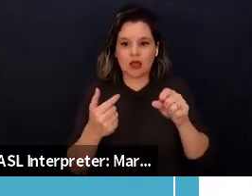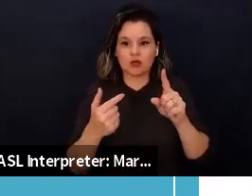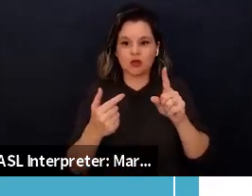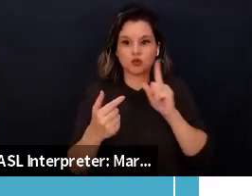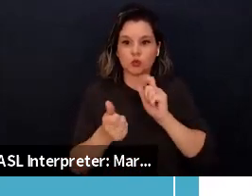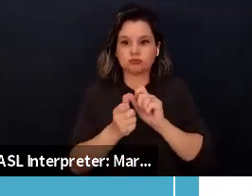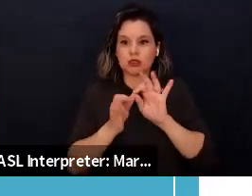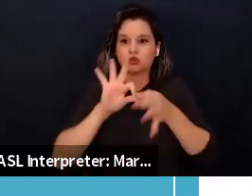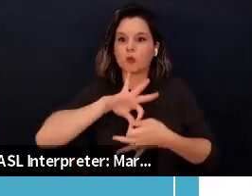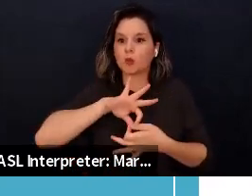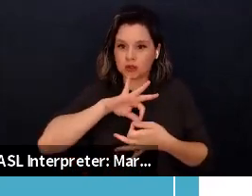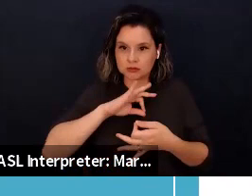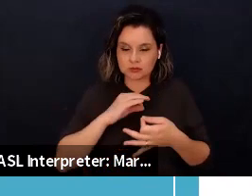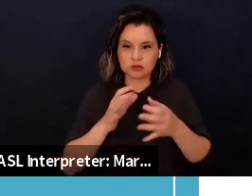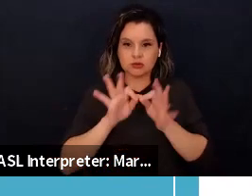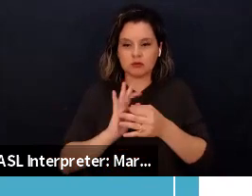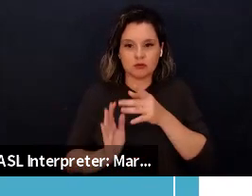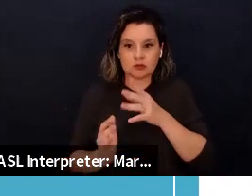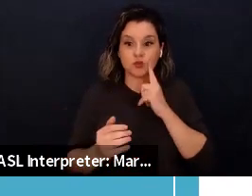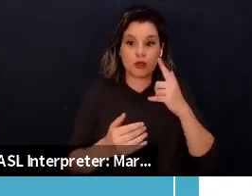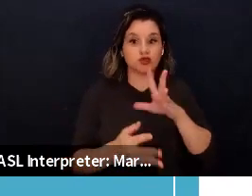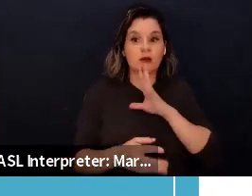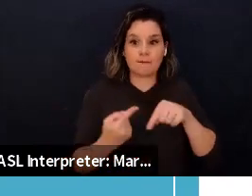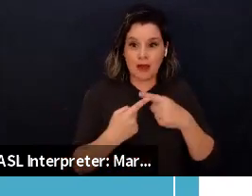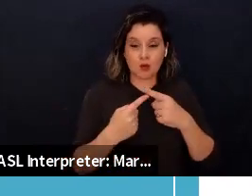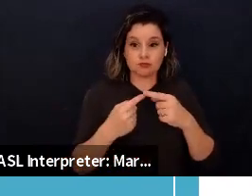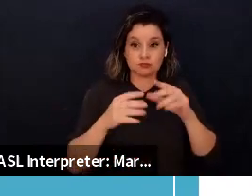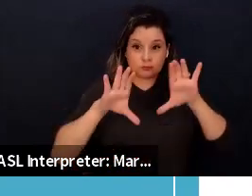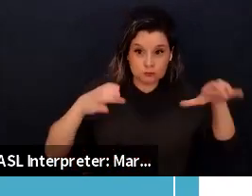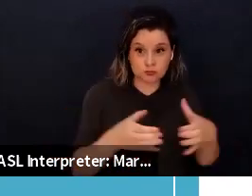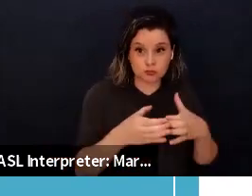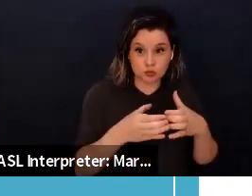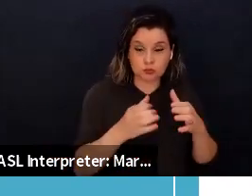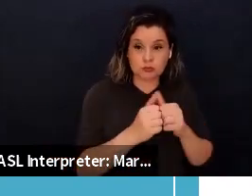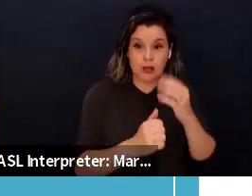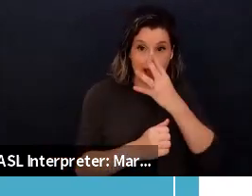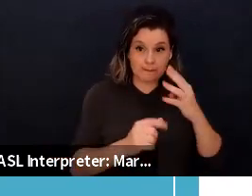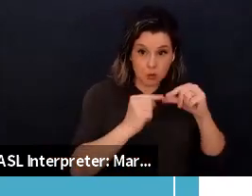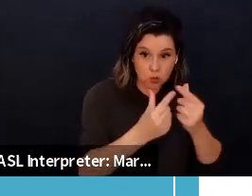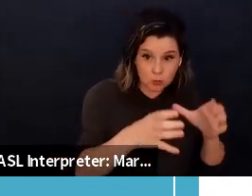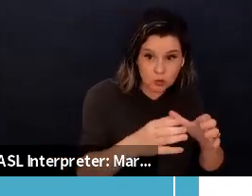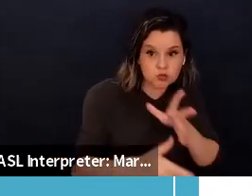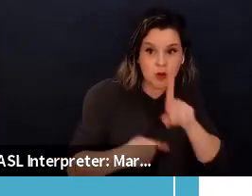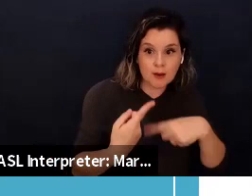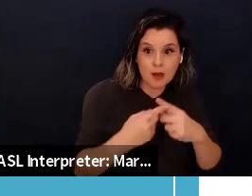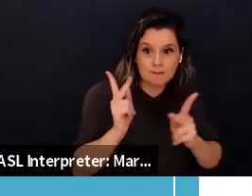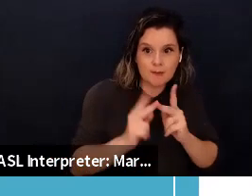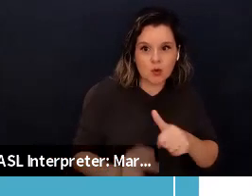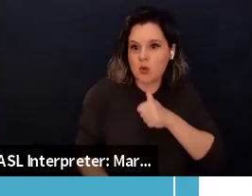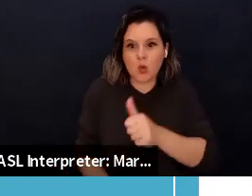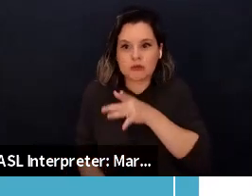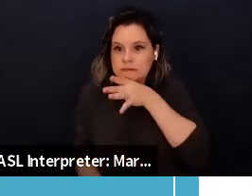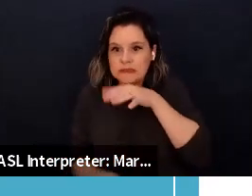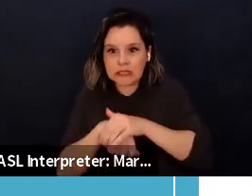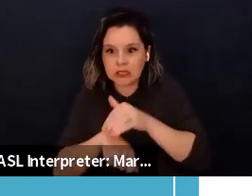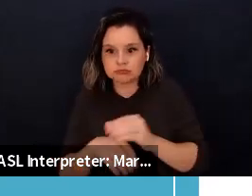traducir. Y como estamos hablando de una población migrante, estamos hablando de personas que no hablan